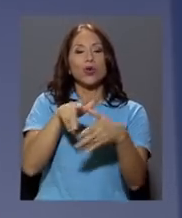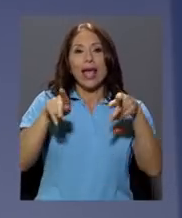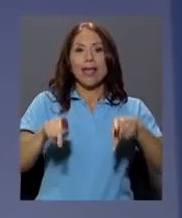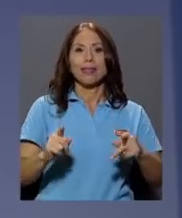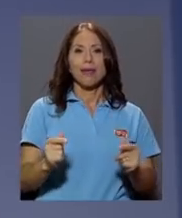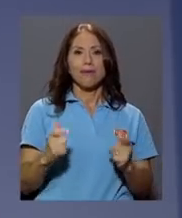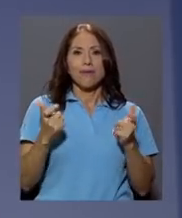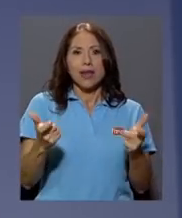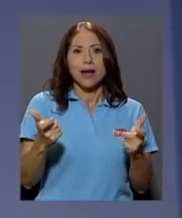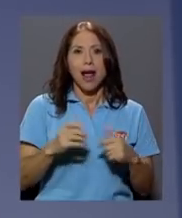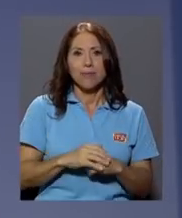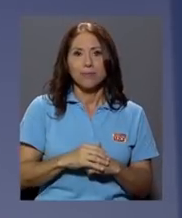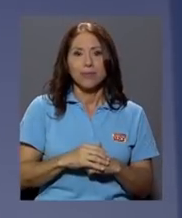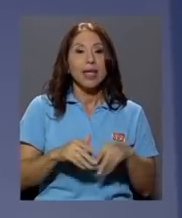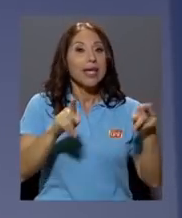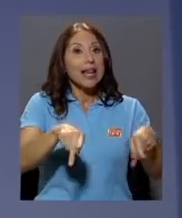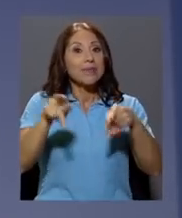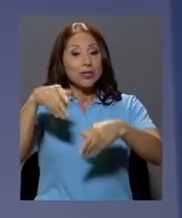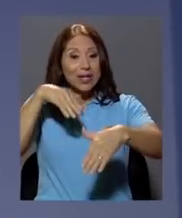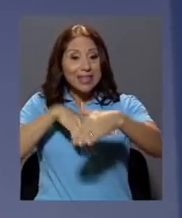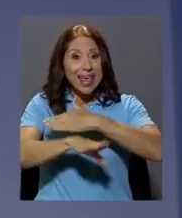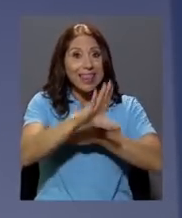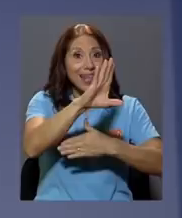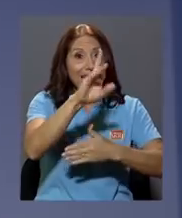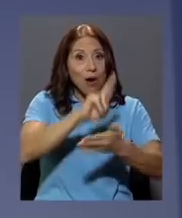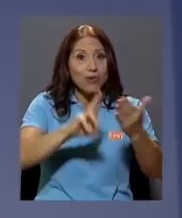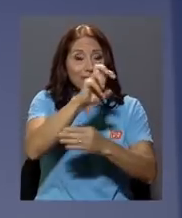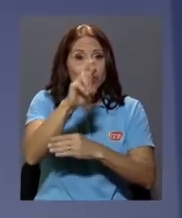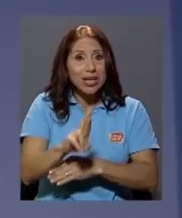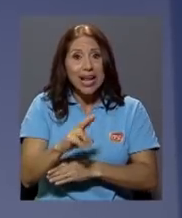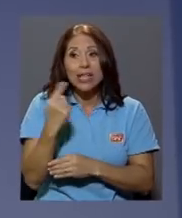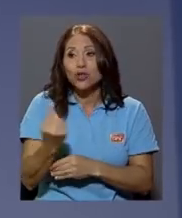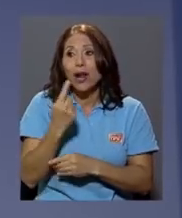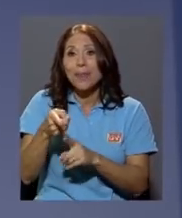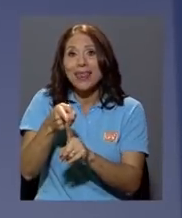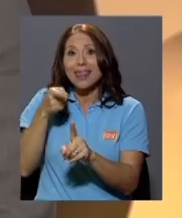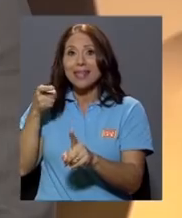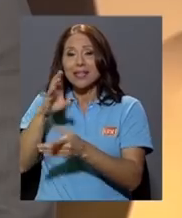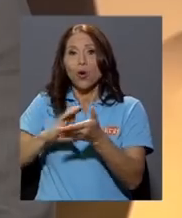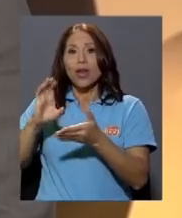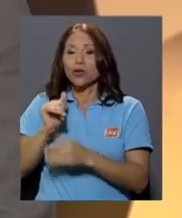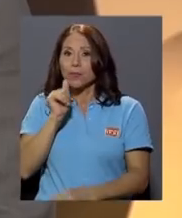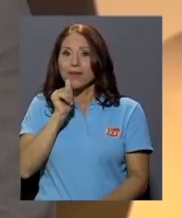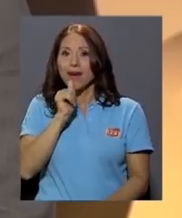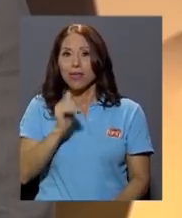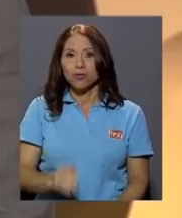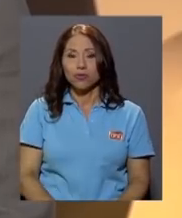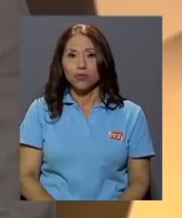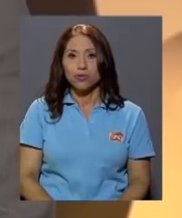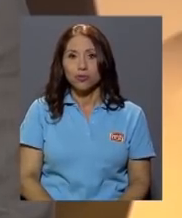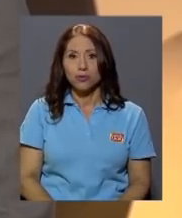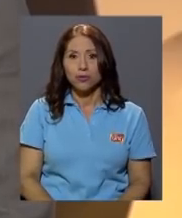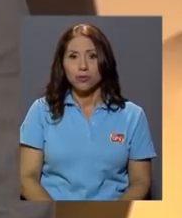que la cantidad de personas que entran vienen de colegios privados. Eso creo que